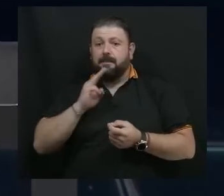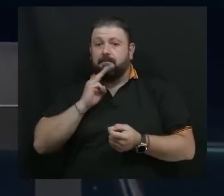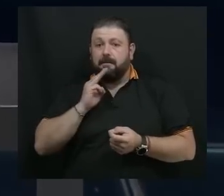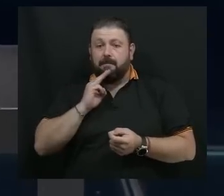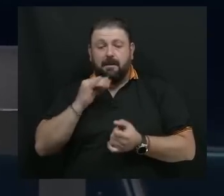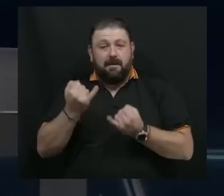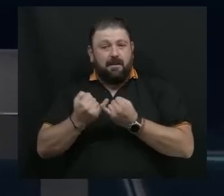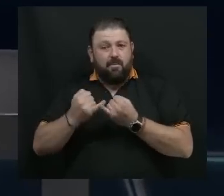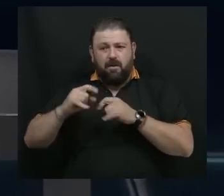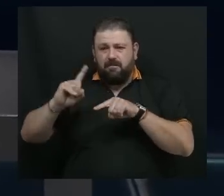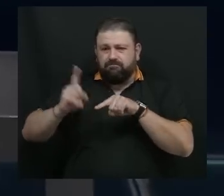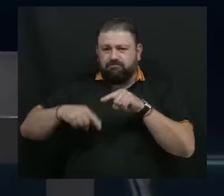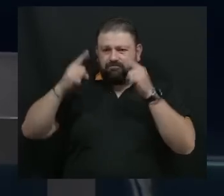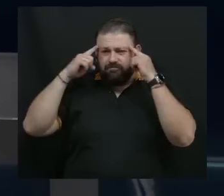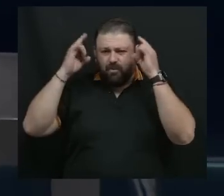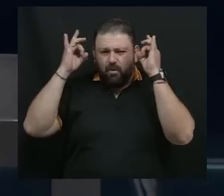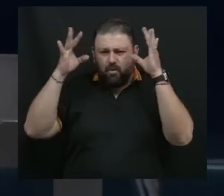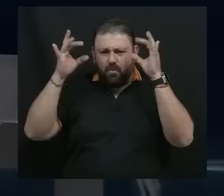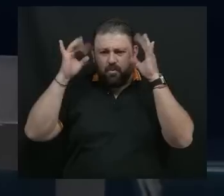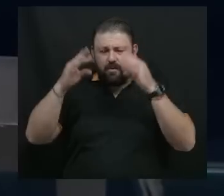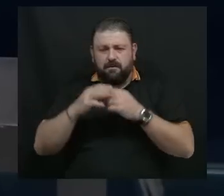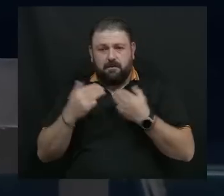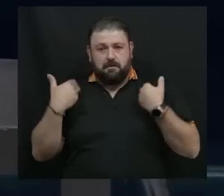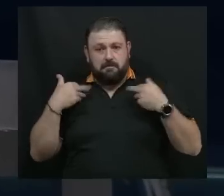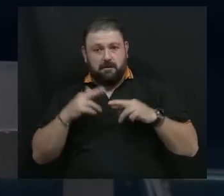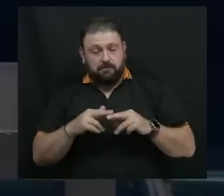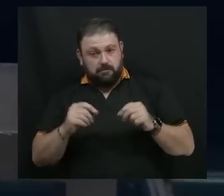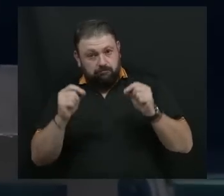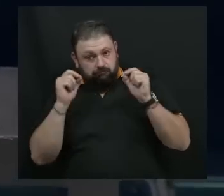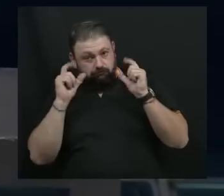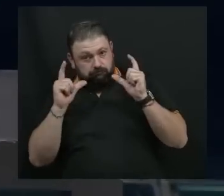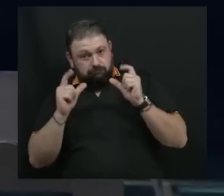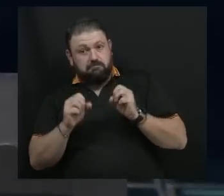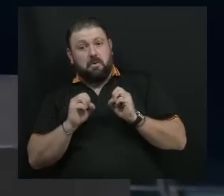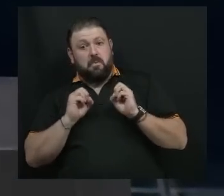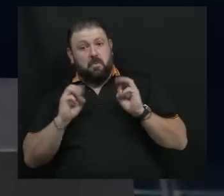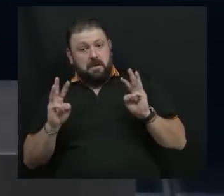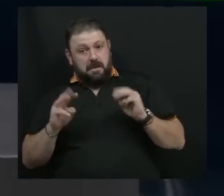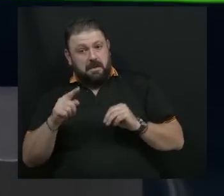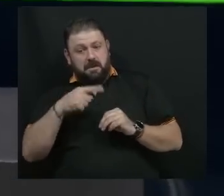wow, ¿y cómo se llama ese producto, Leonardo? Profe,